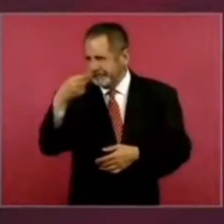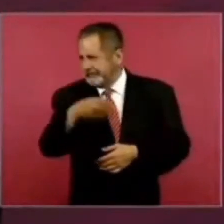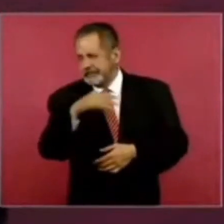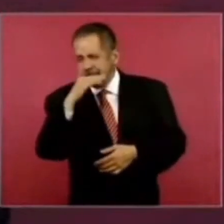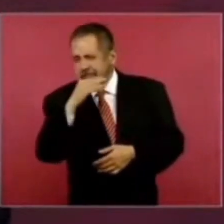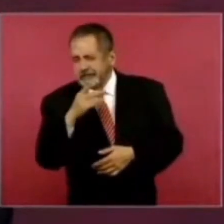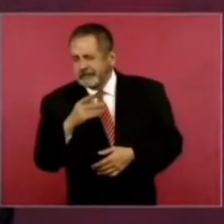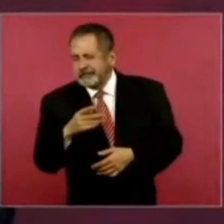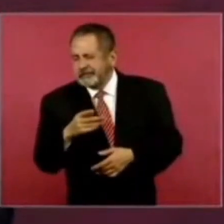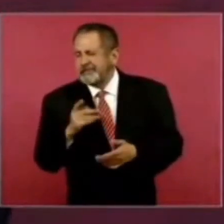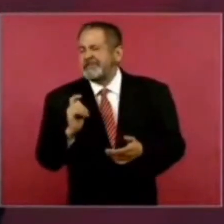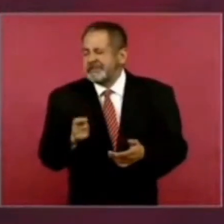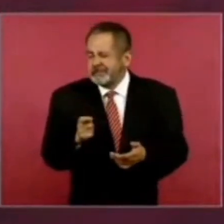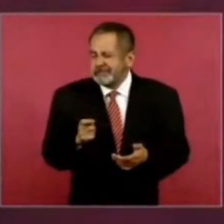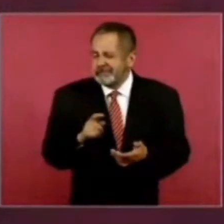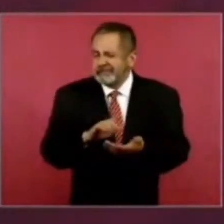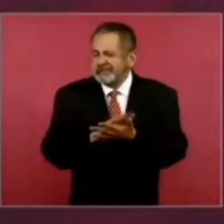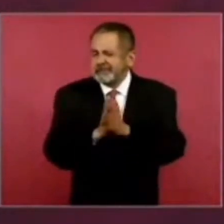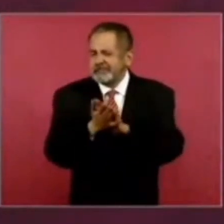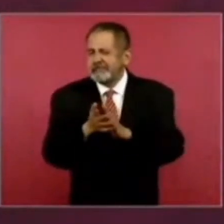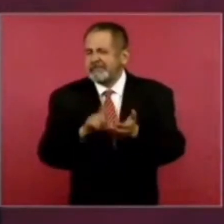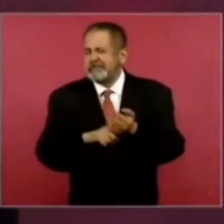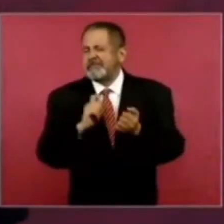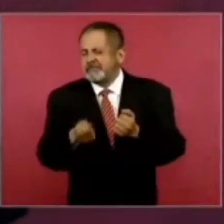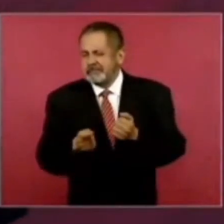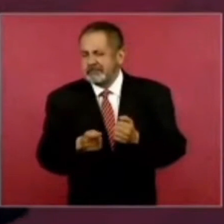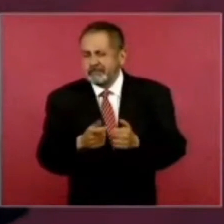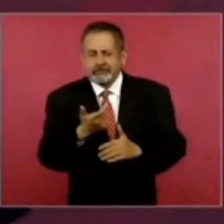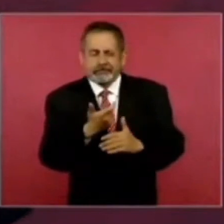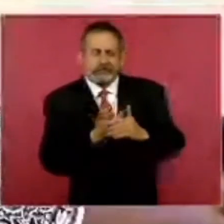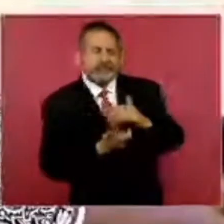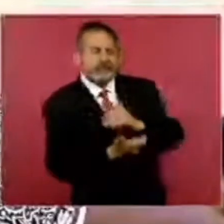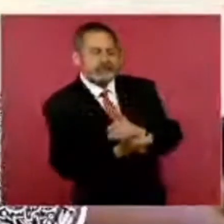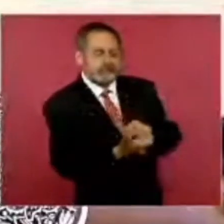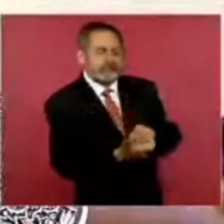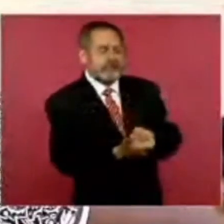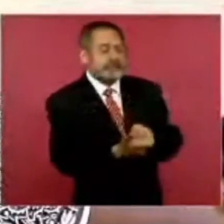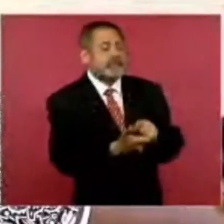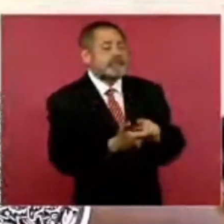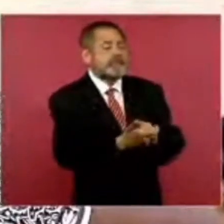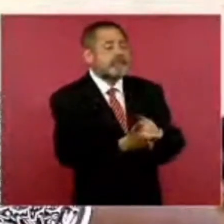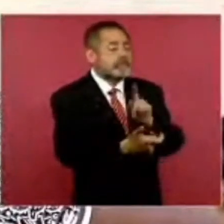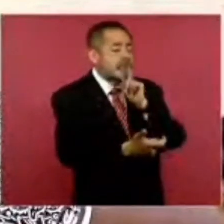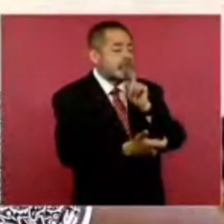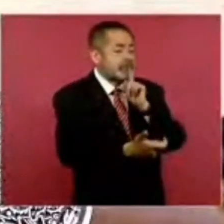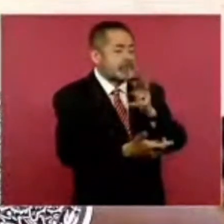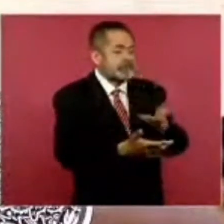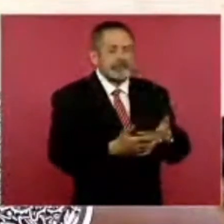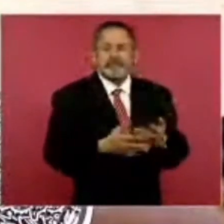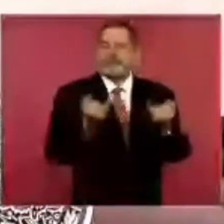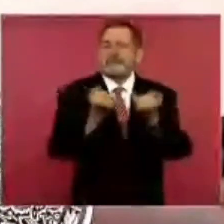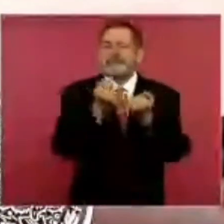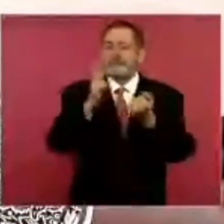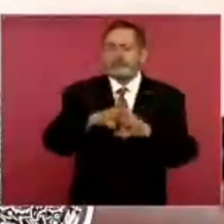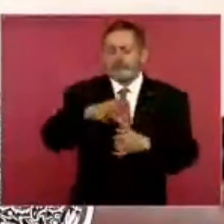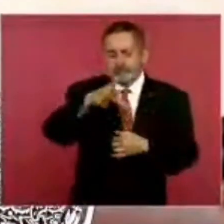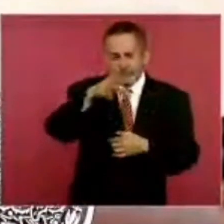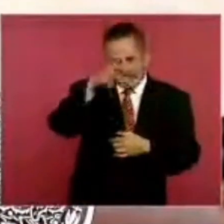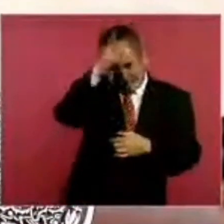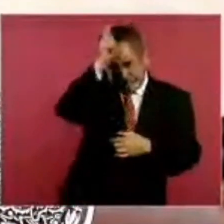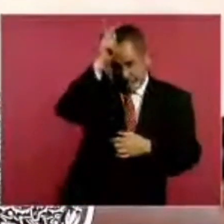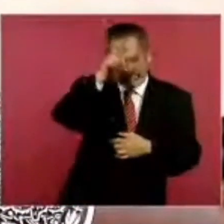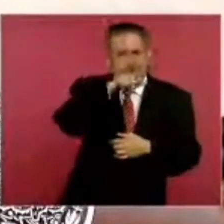le daban maíz al gallo y dejaba de